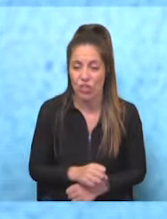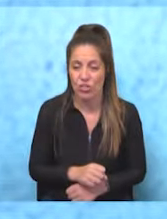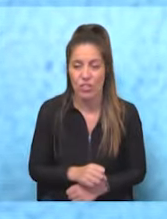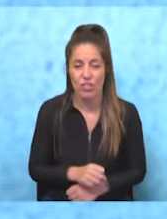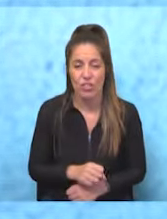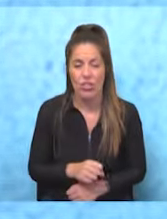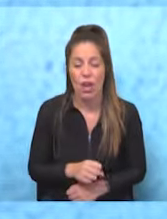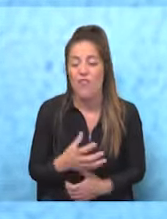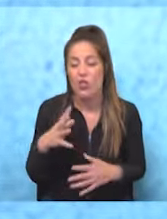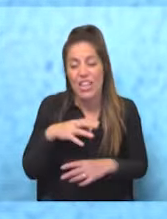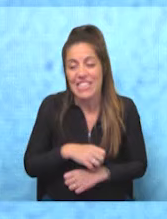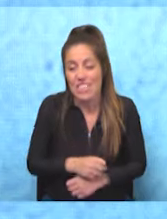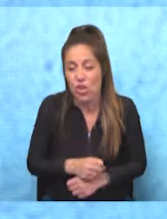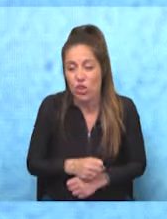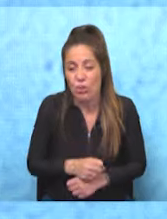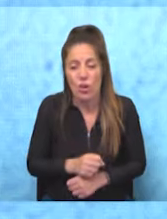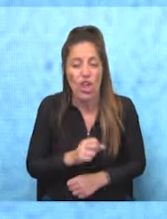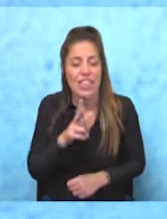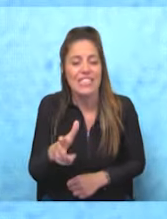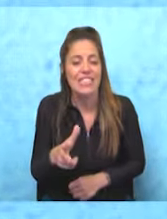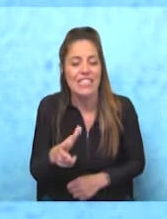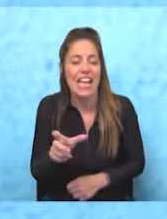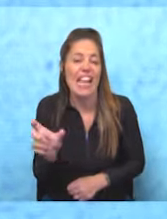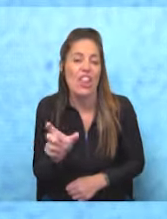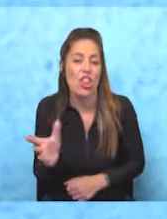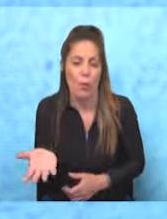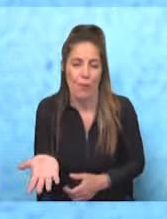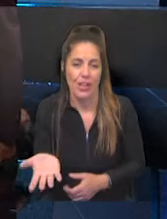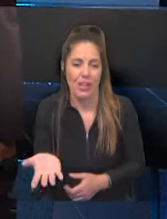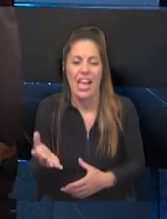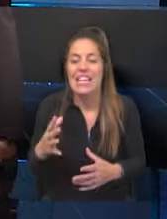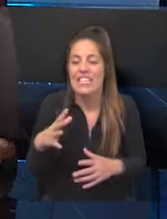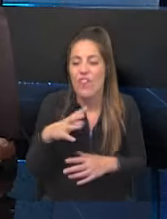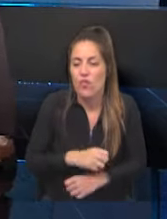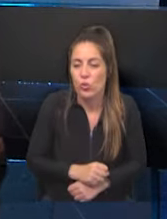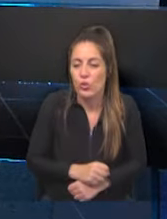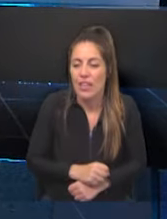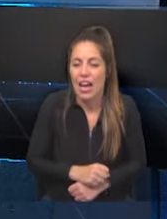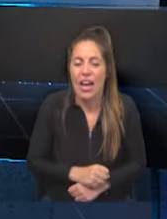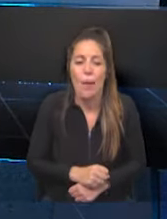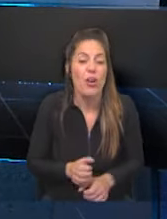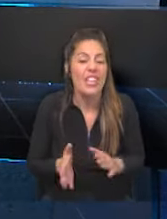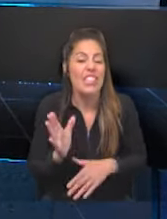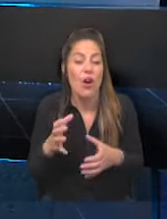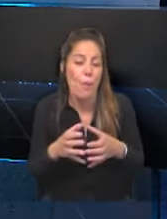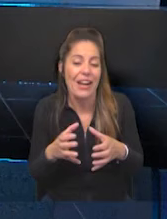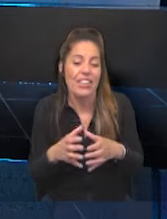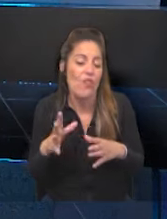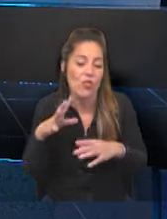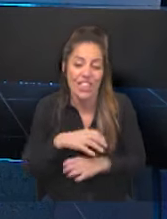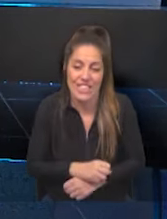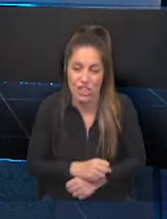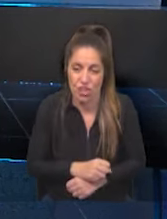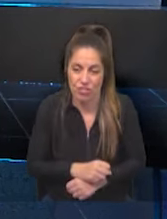eso frustración se llama Exacto eh uno se frustra la gente por qué Por qué se van de un partido al otro por frustración por